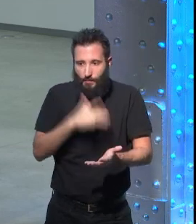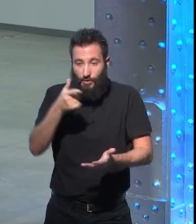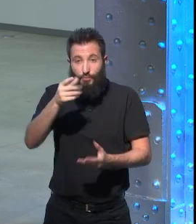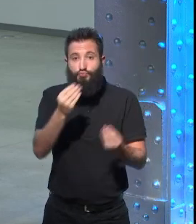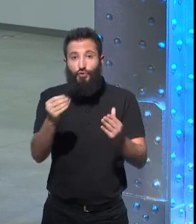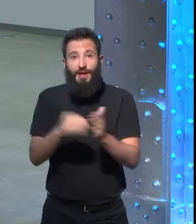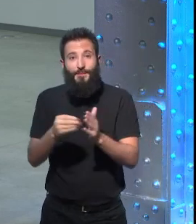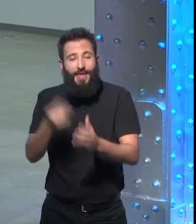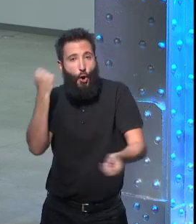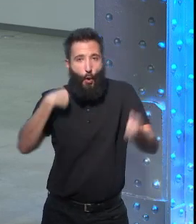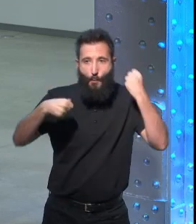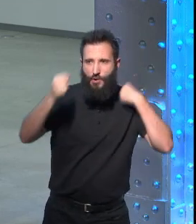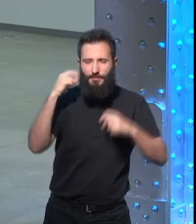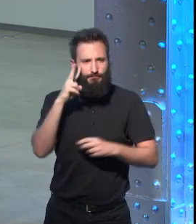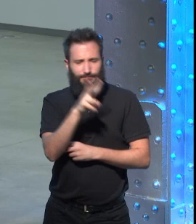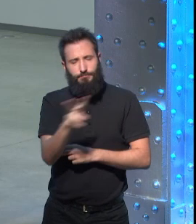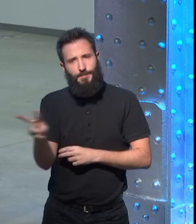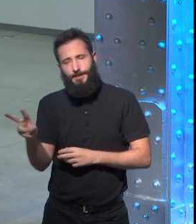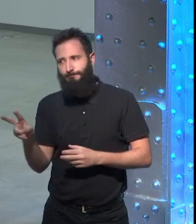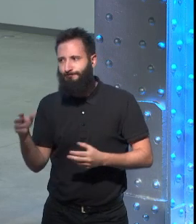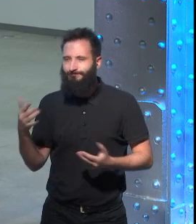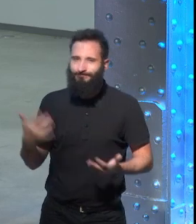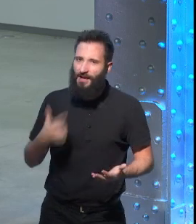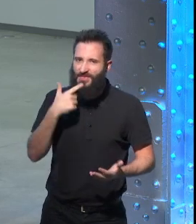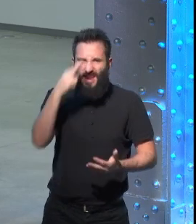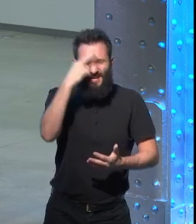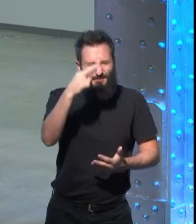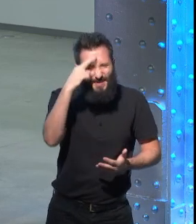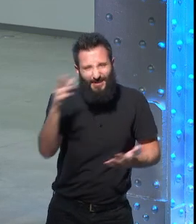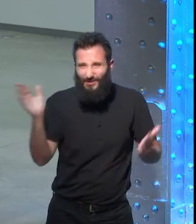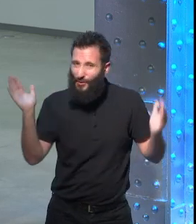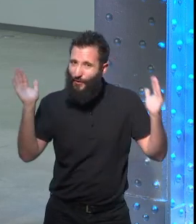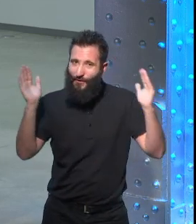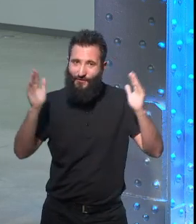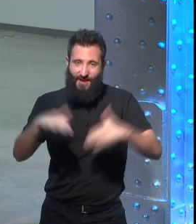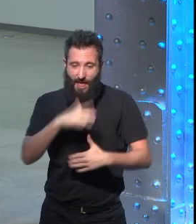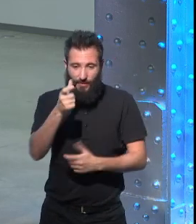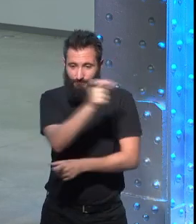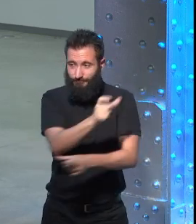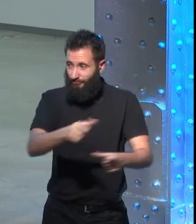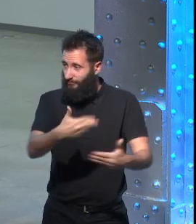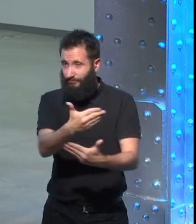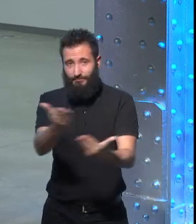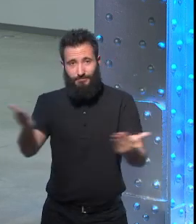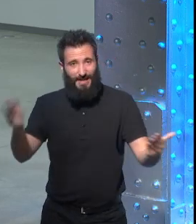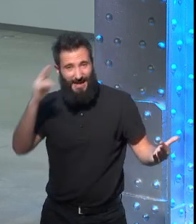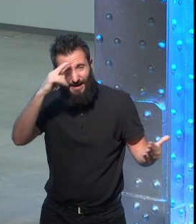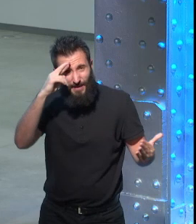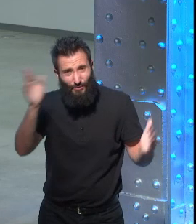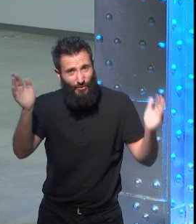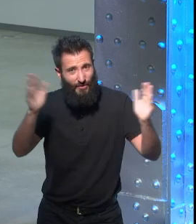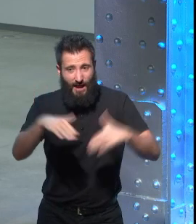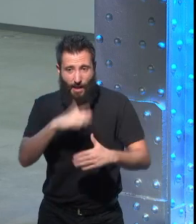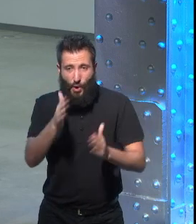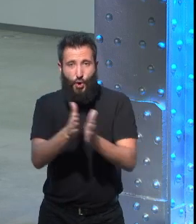encontramos muchos comportamientos donde no se respeta al resto de